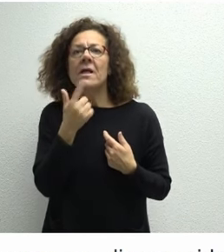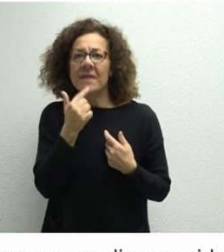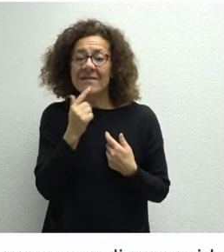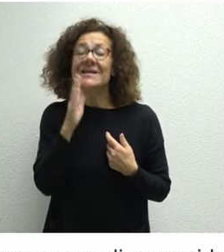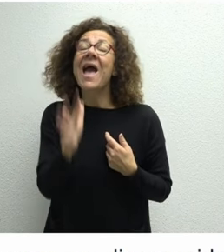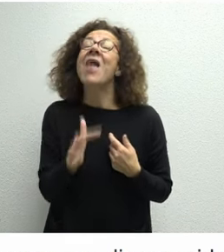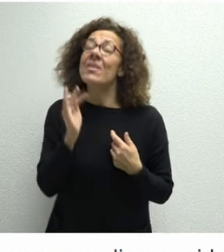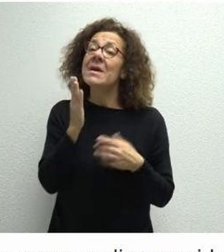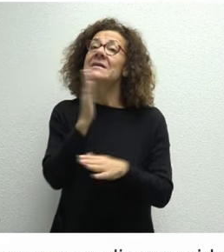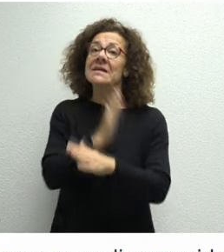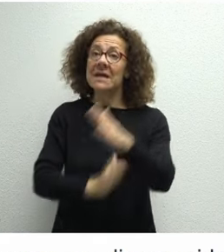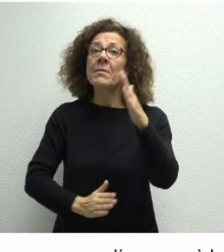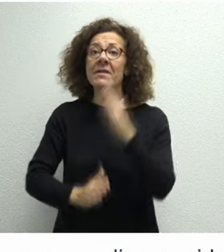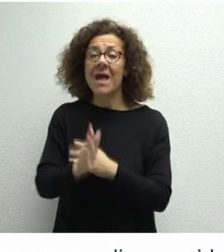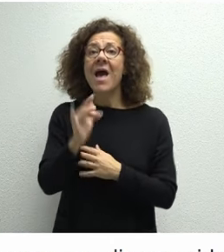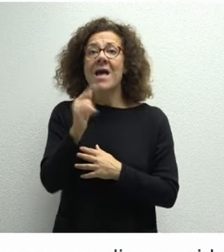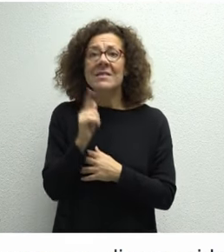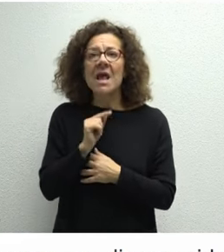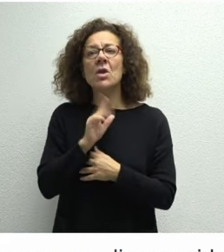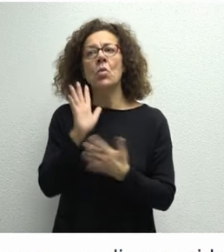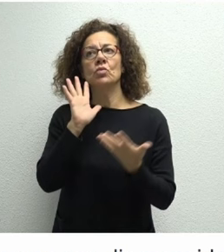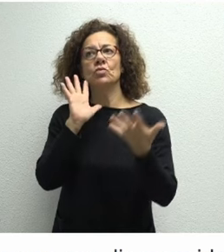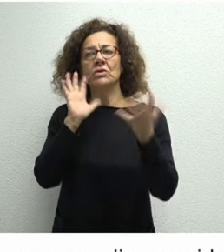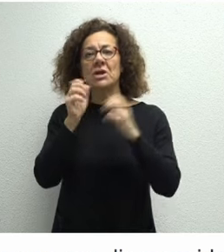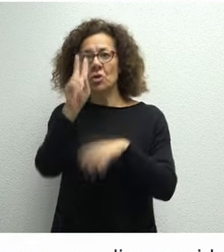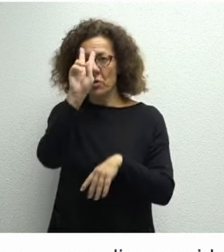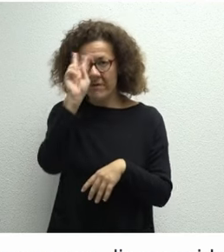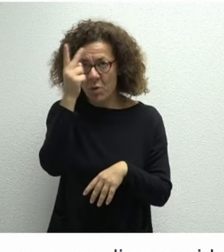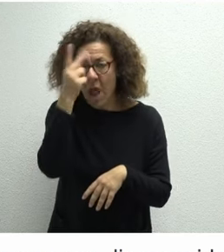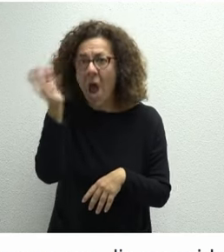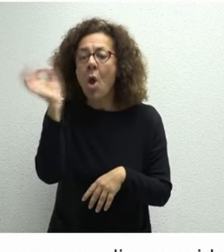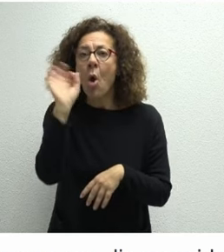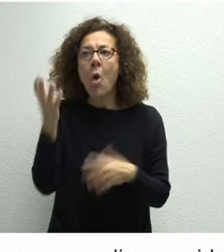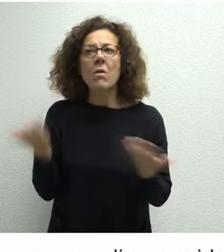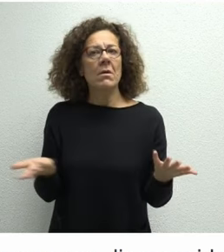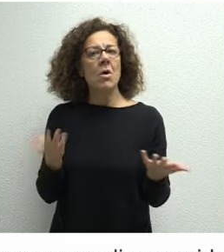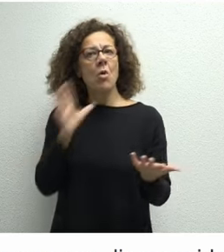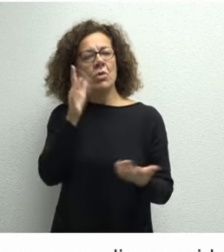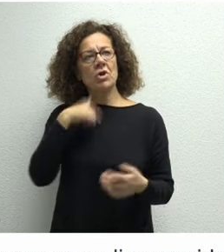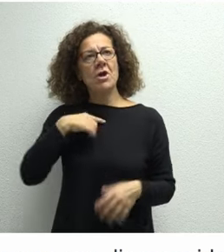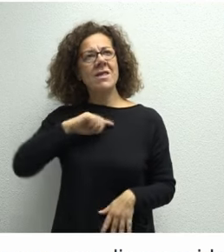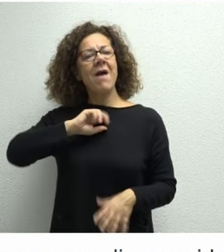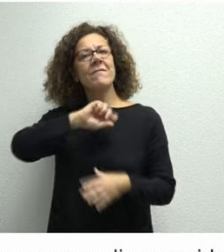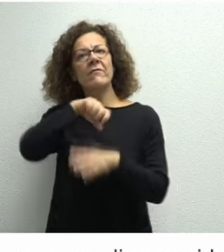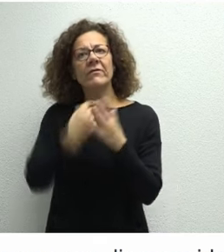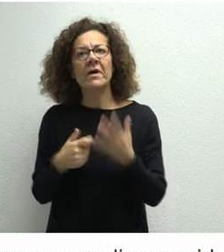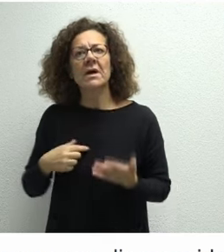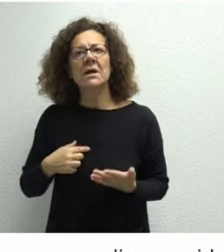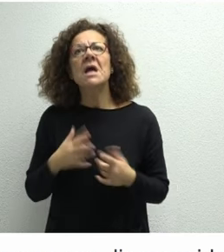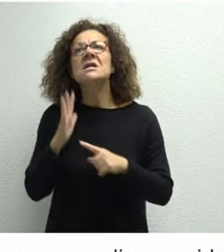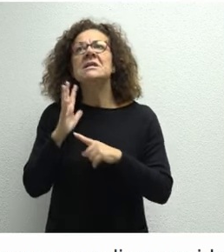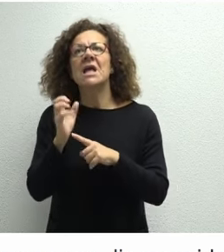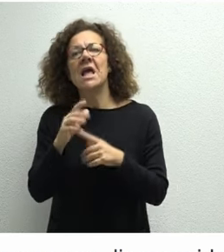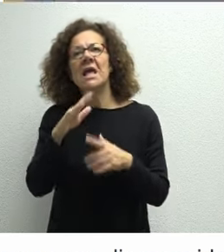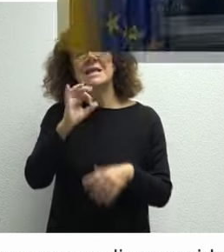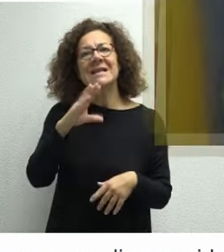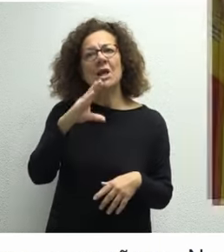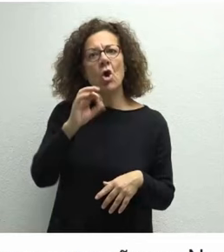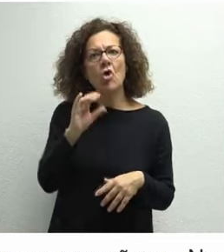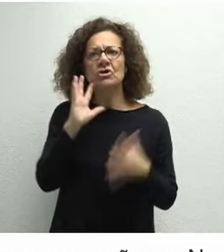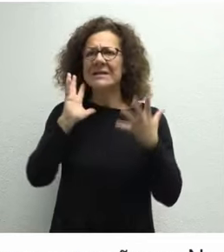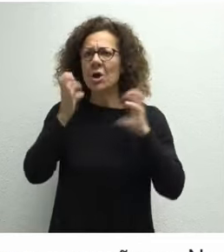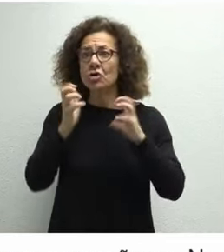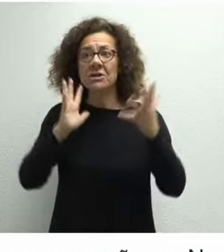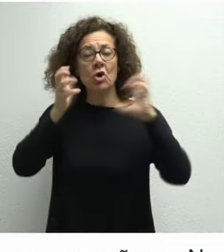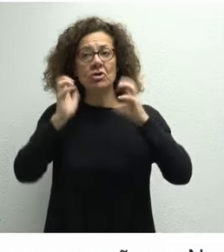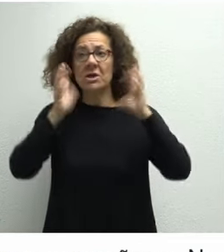discapacidad tiene un trastorno bipolar o tiene una esquizofrenia porque yo ya me cansaba de escuchar psicosis injertada psicosis injertada No como